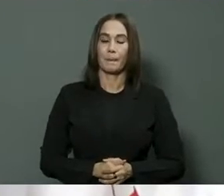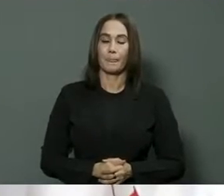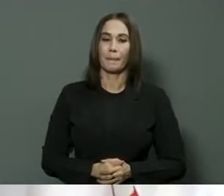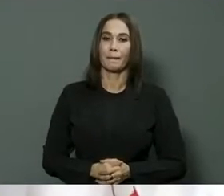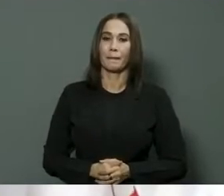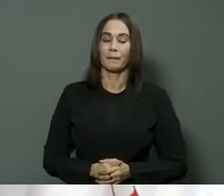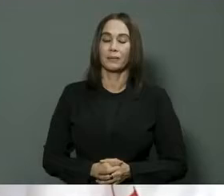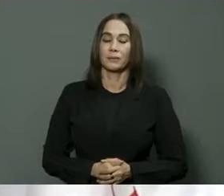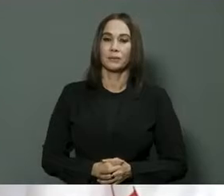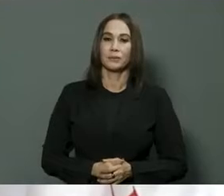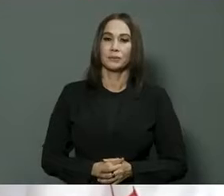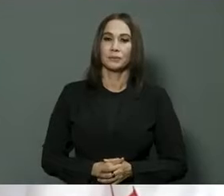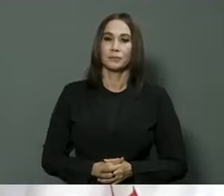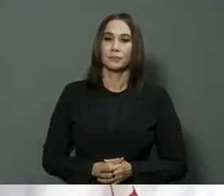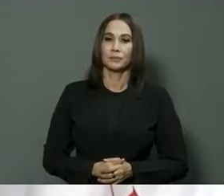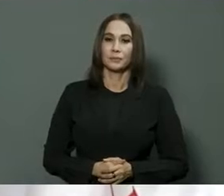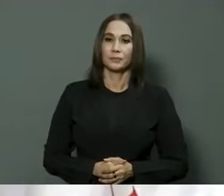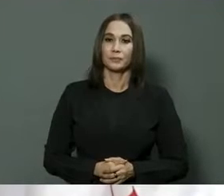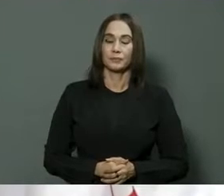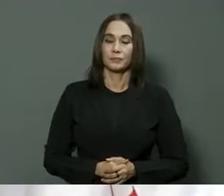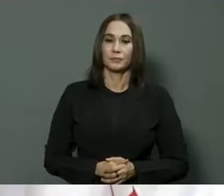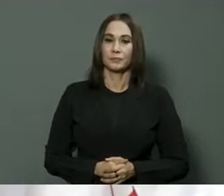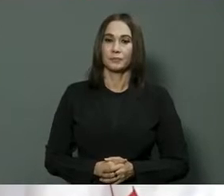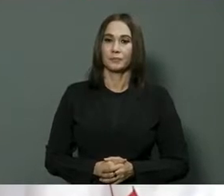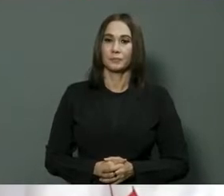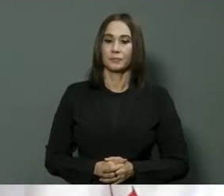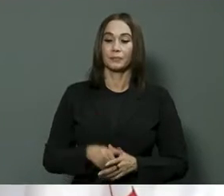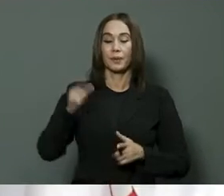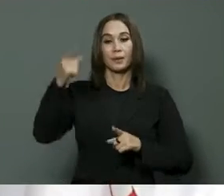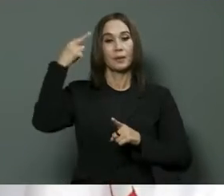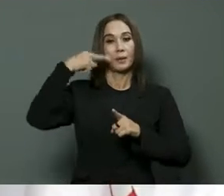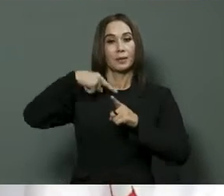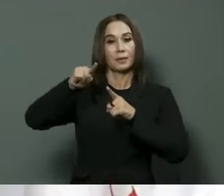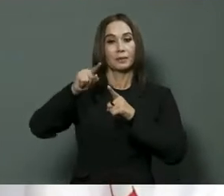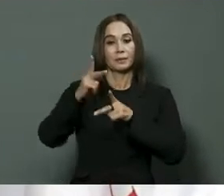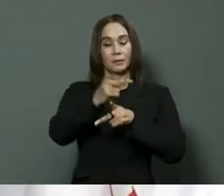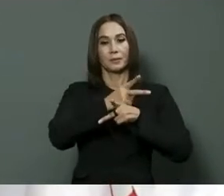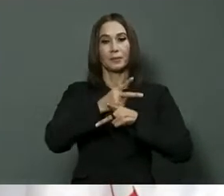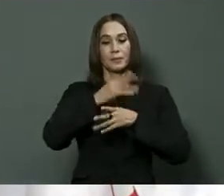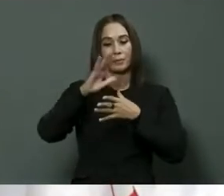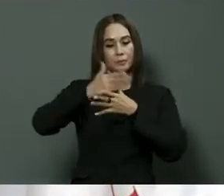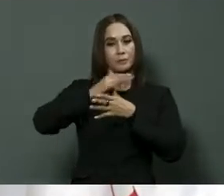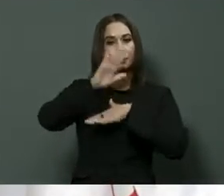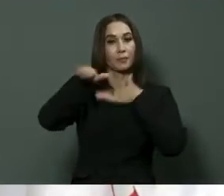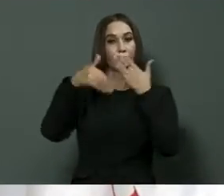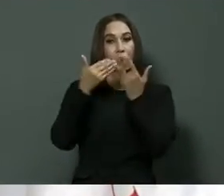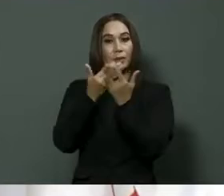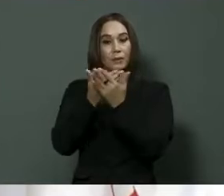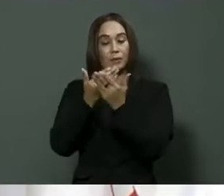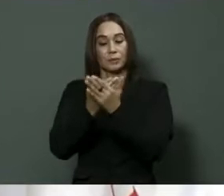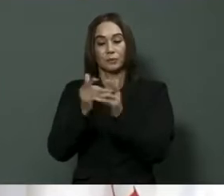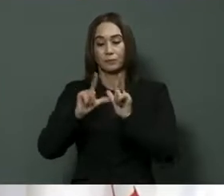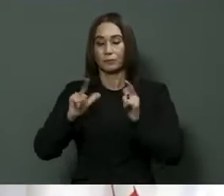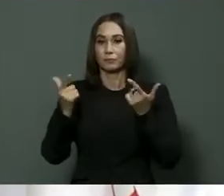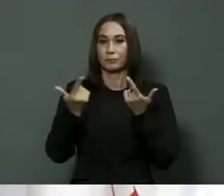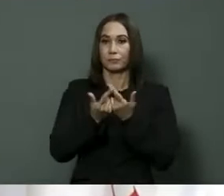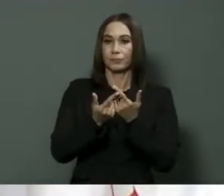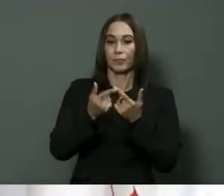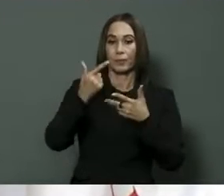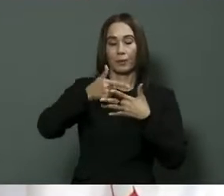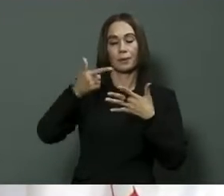Esta estrategia de seguridad tiene la participación de todos los sectores que de una u otra